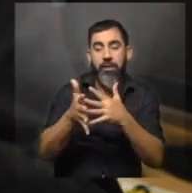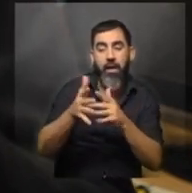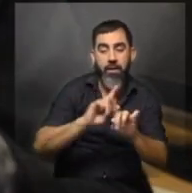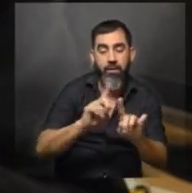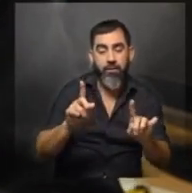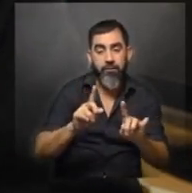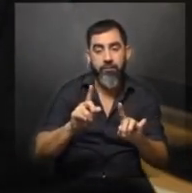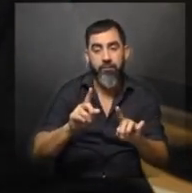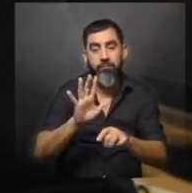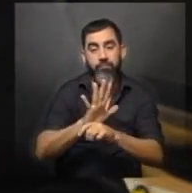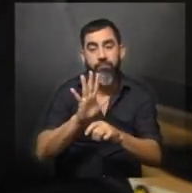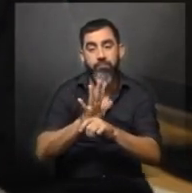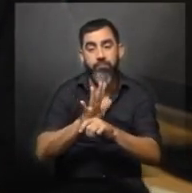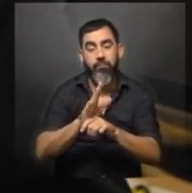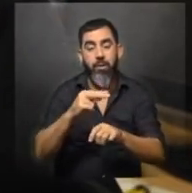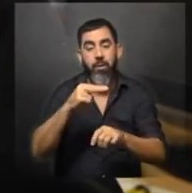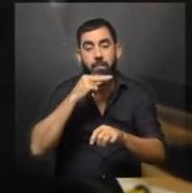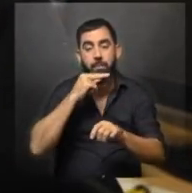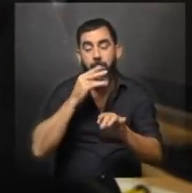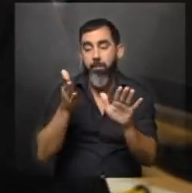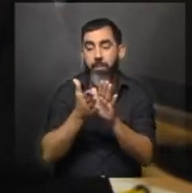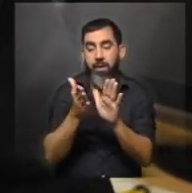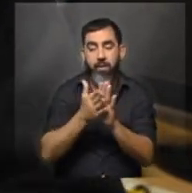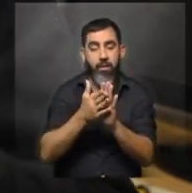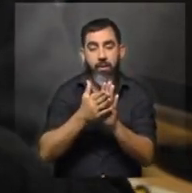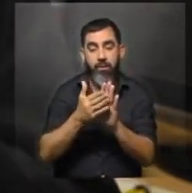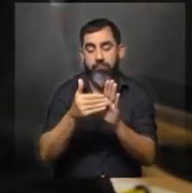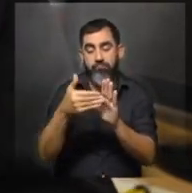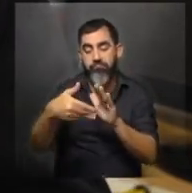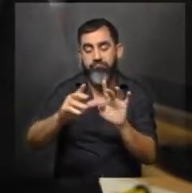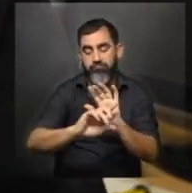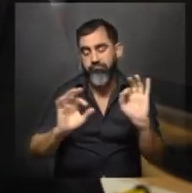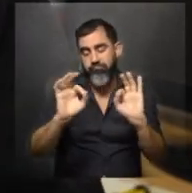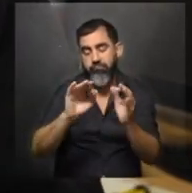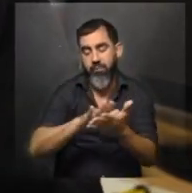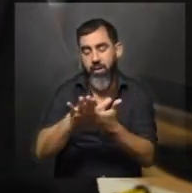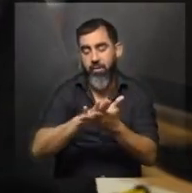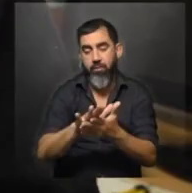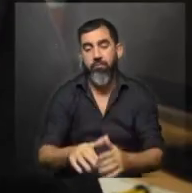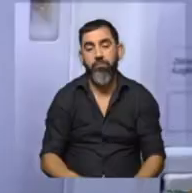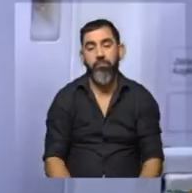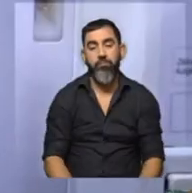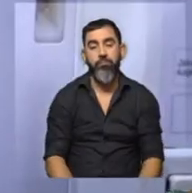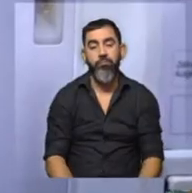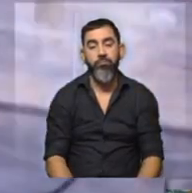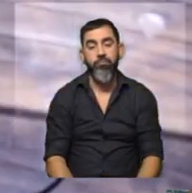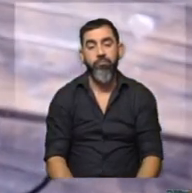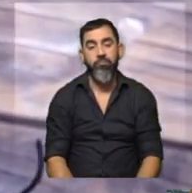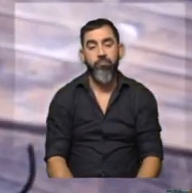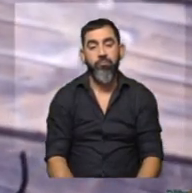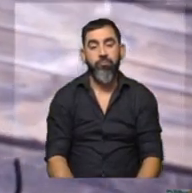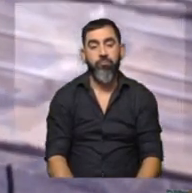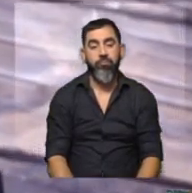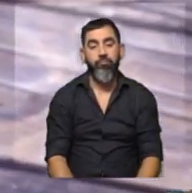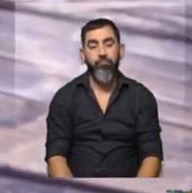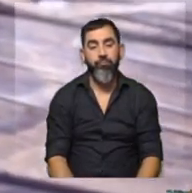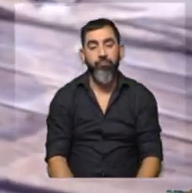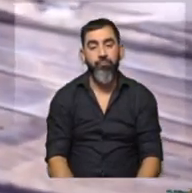microonda ve eso como una superficie metálica efectiva y funciona como blindaje, ¿no?